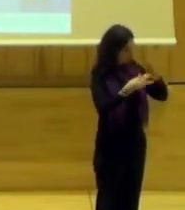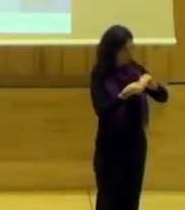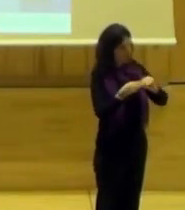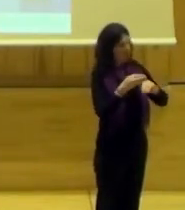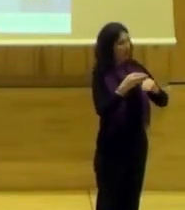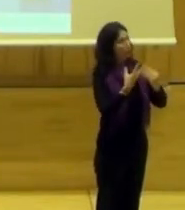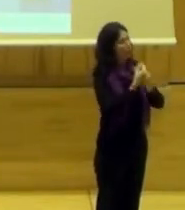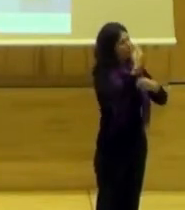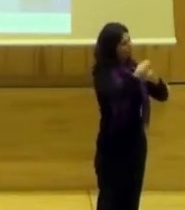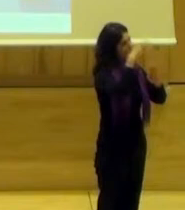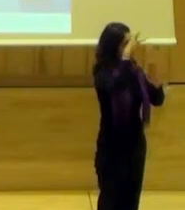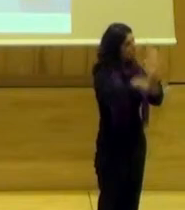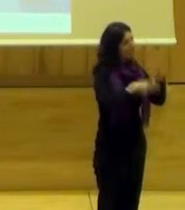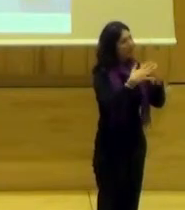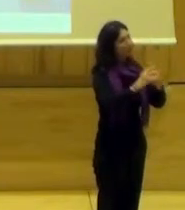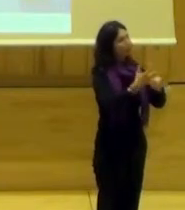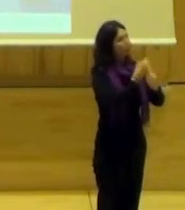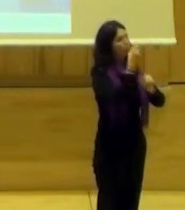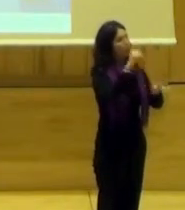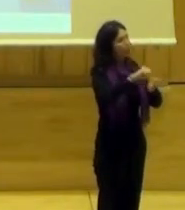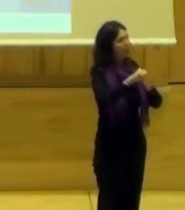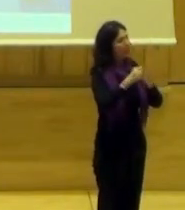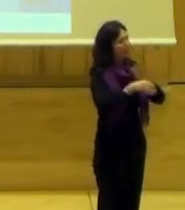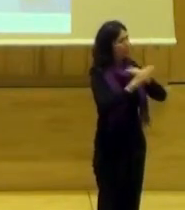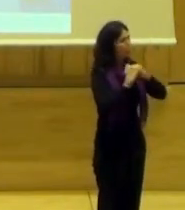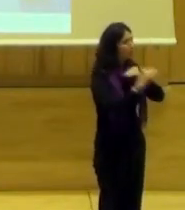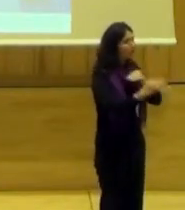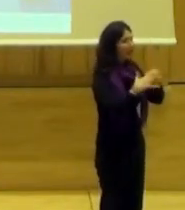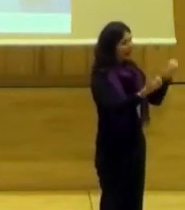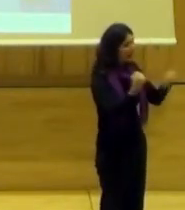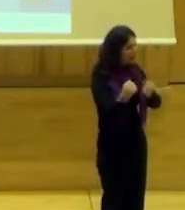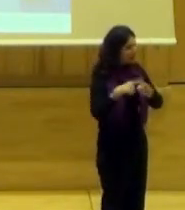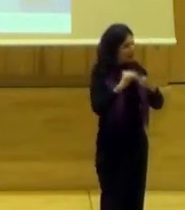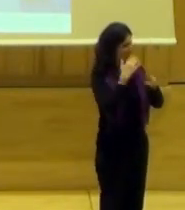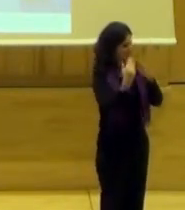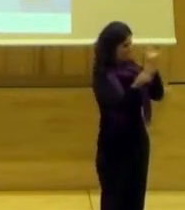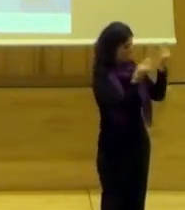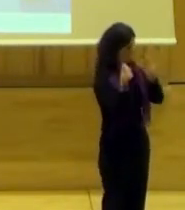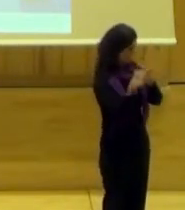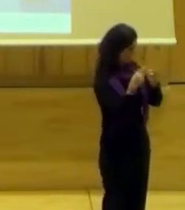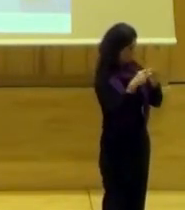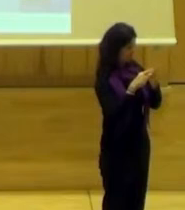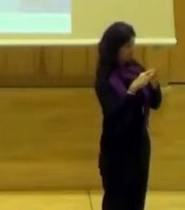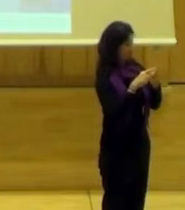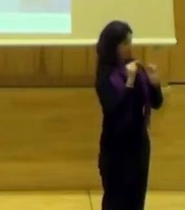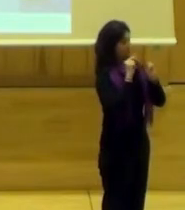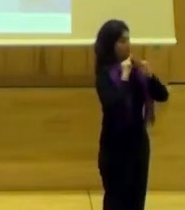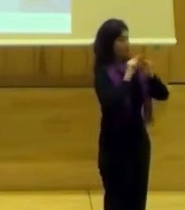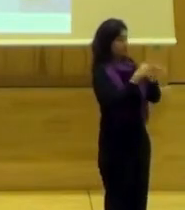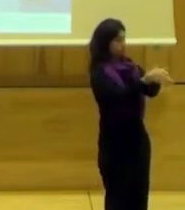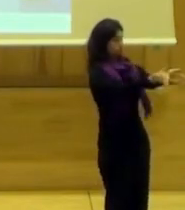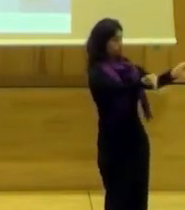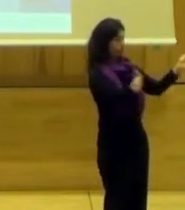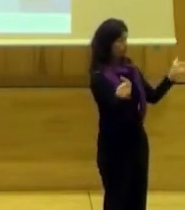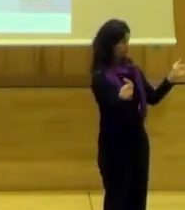ciudad sostenible energéticamente y medioambientalmente. Digamos que desde ese prisma tan